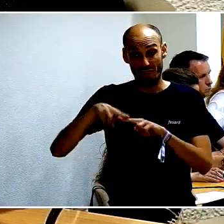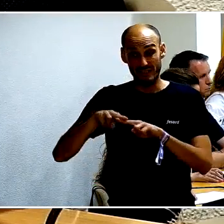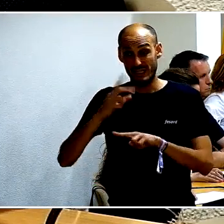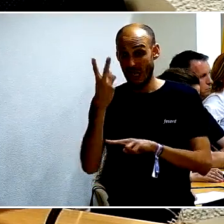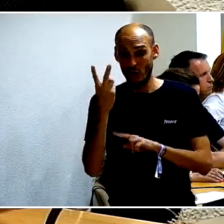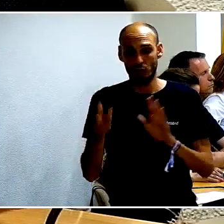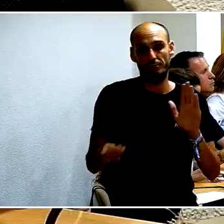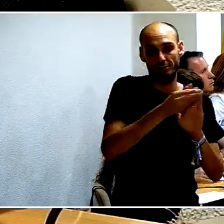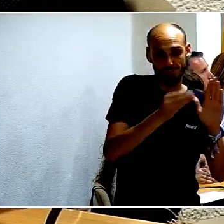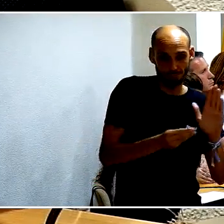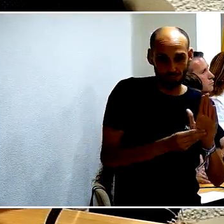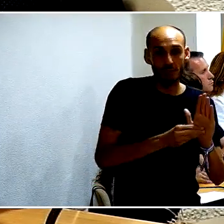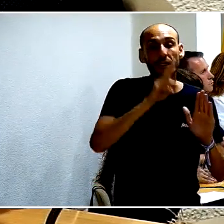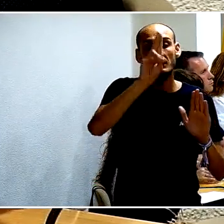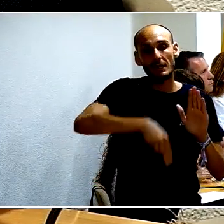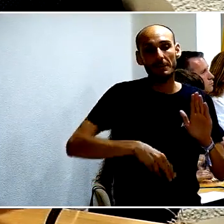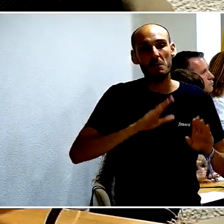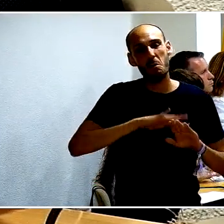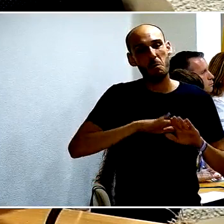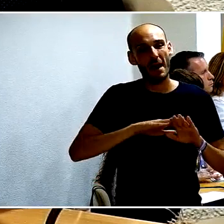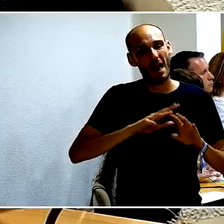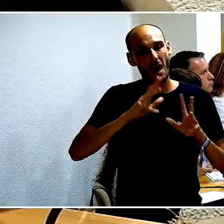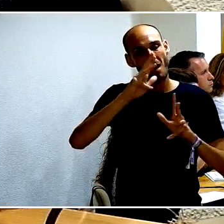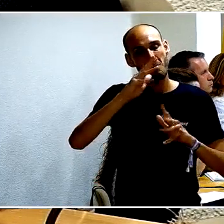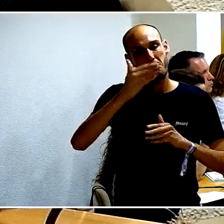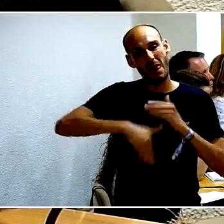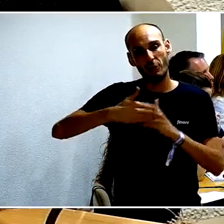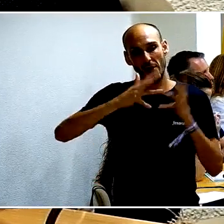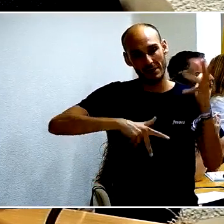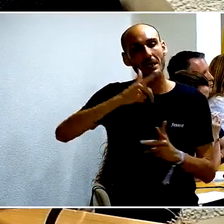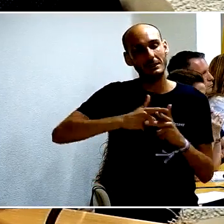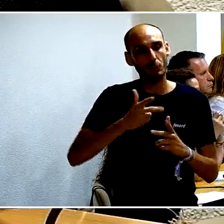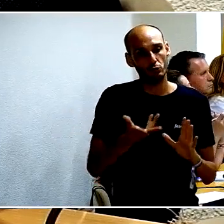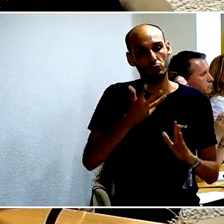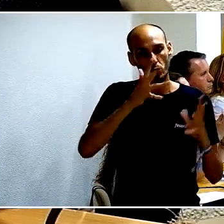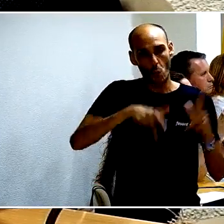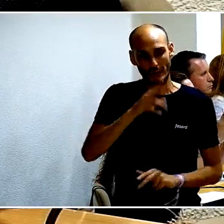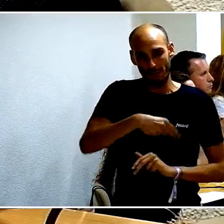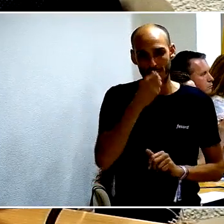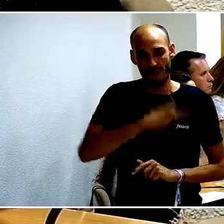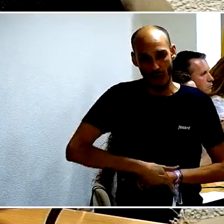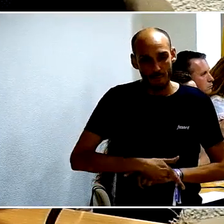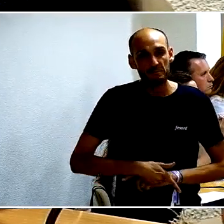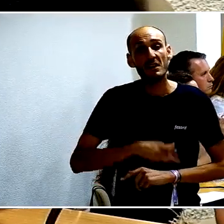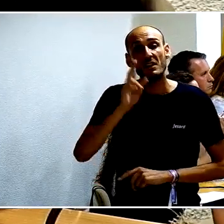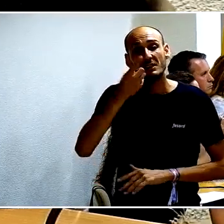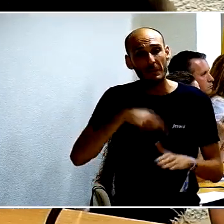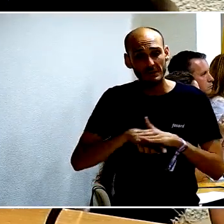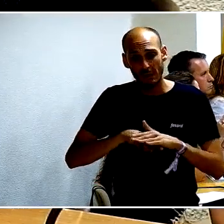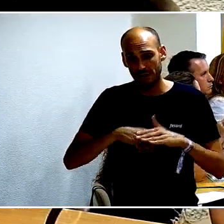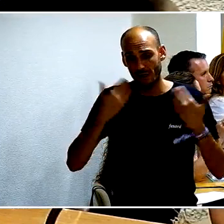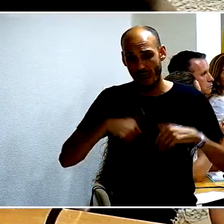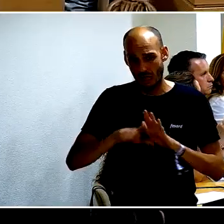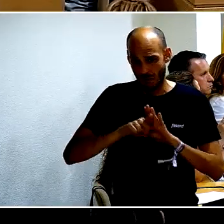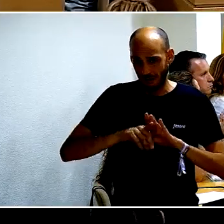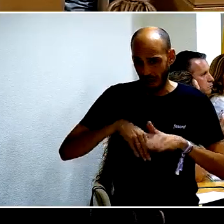días inhábiles a efectos de cómputo de plazos administrativos. Y segundo, seguir en el expediente el procedimiento y trámites legalmente establecidos.